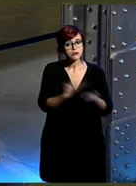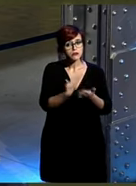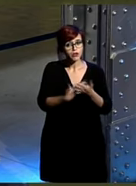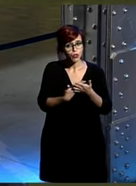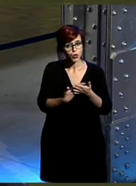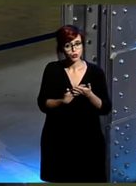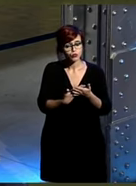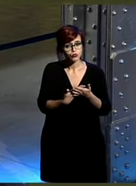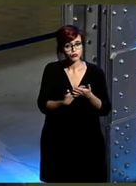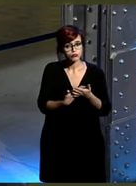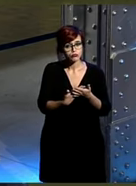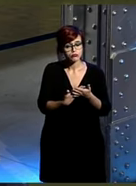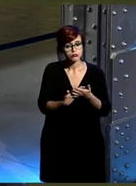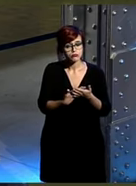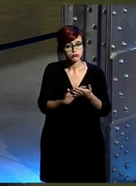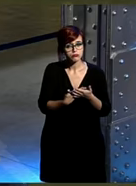certificación,